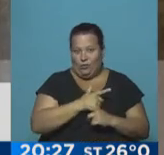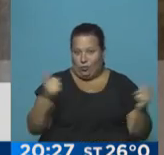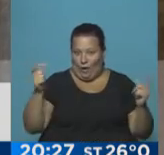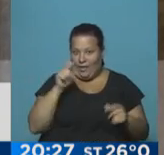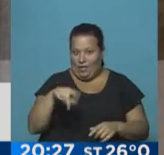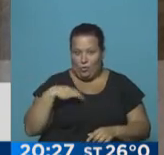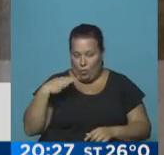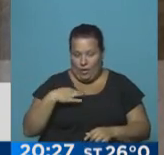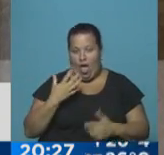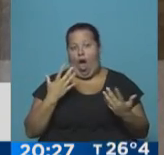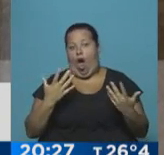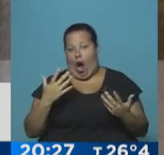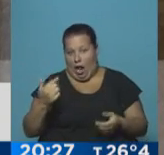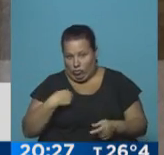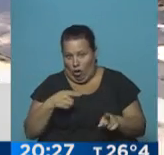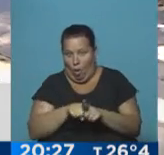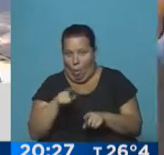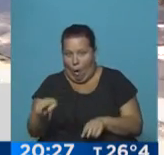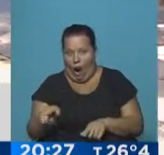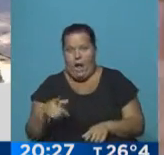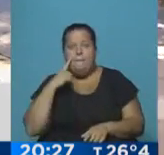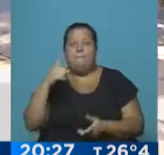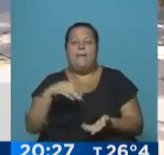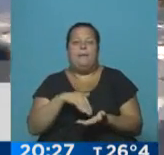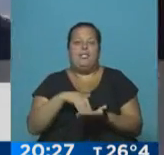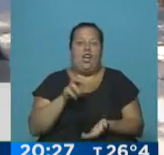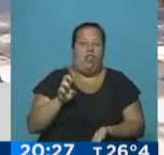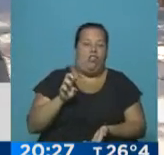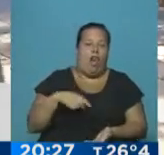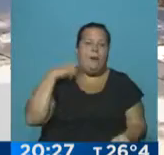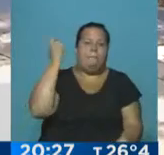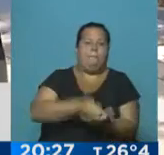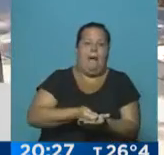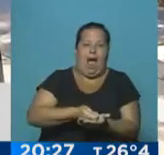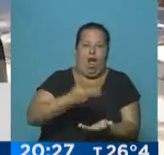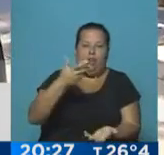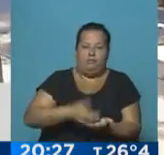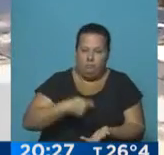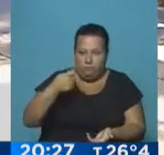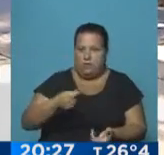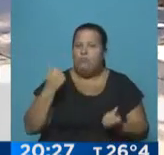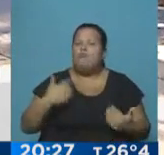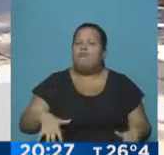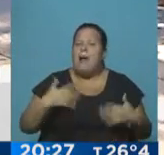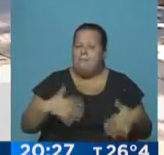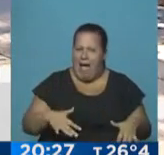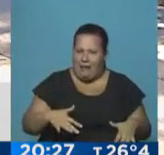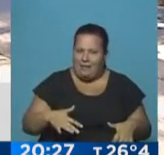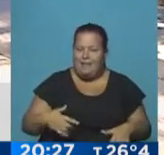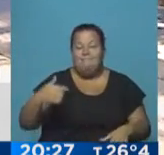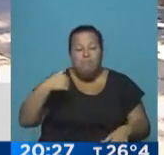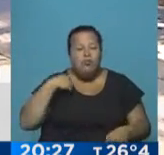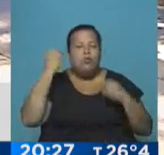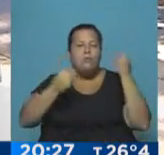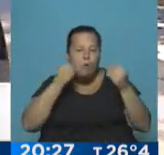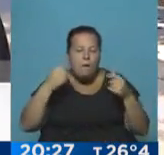de su vida. Ojalá que yo fuera en su posición, 1.000 millones de dólares pagado en contante, es una fortuna. Pero lo que a mí me